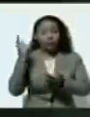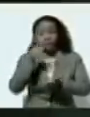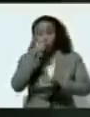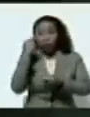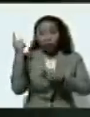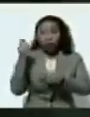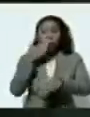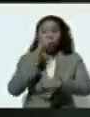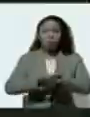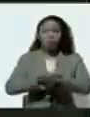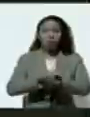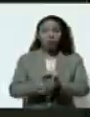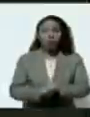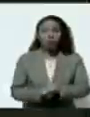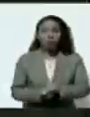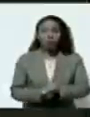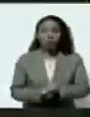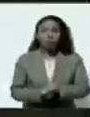delito.